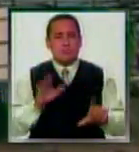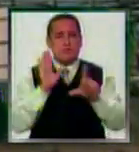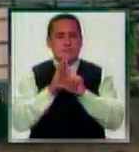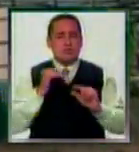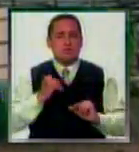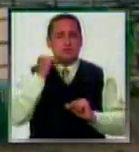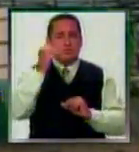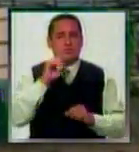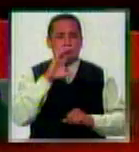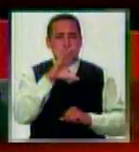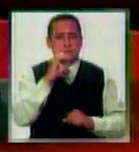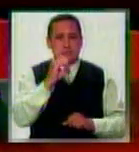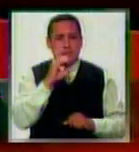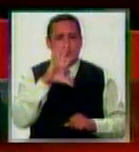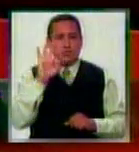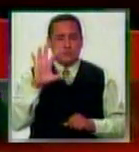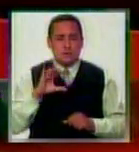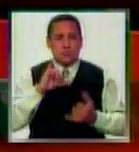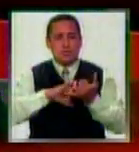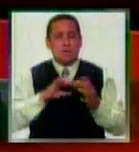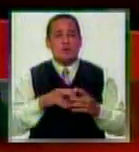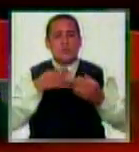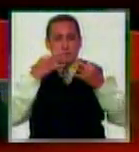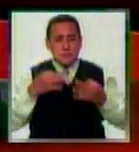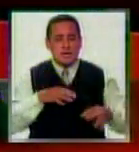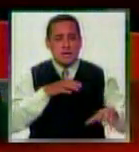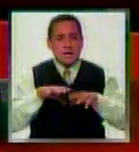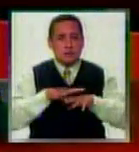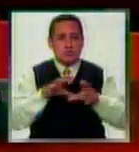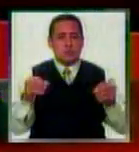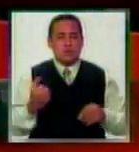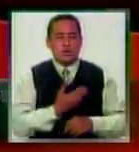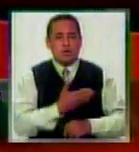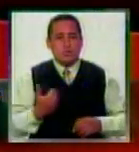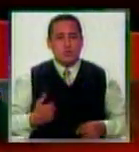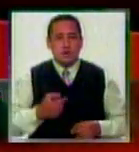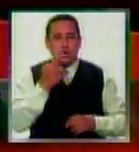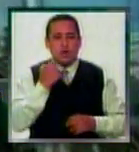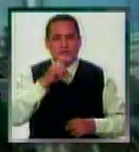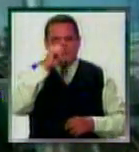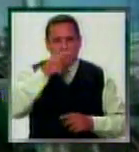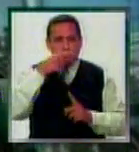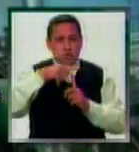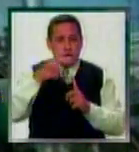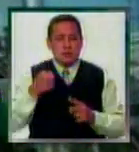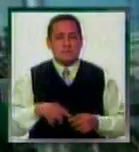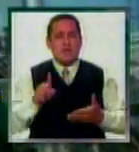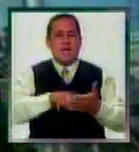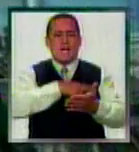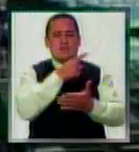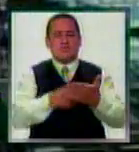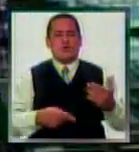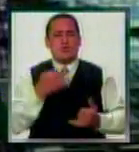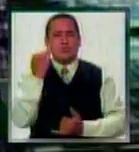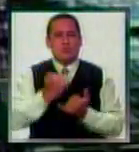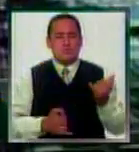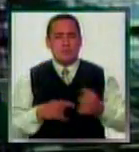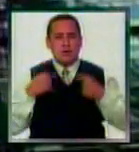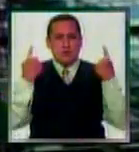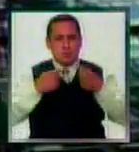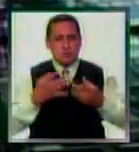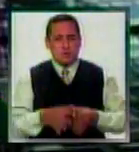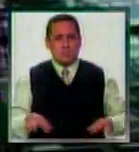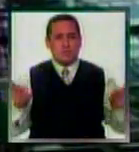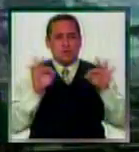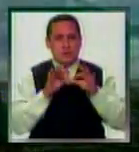Supremo 050-2005, realizada durante el gobierno de Alejandro Toledo, anularon esta última e